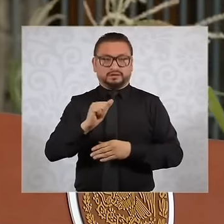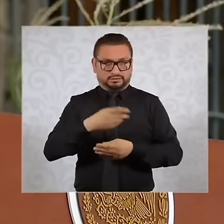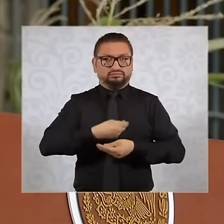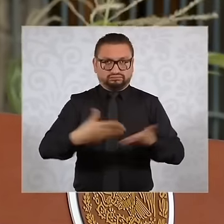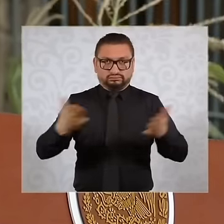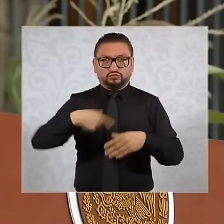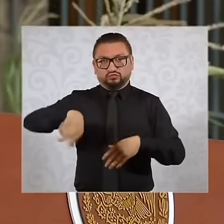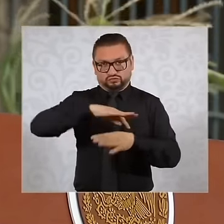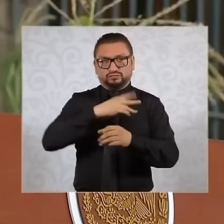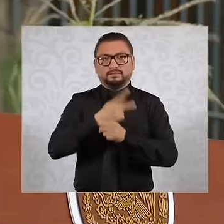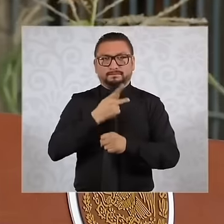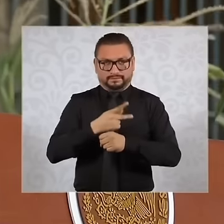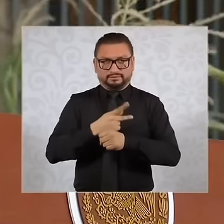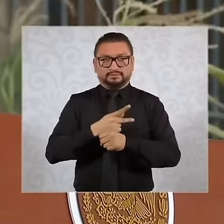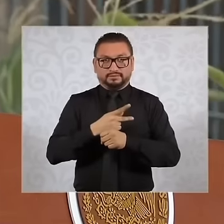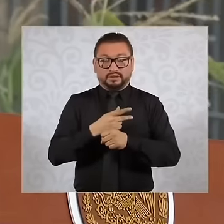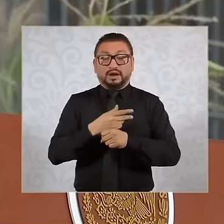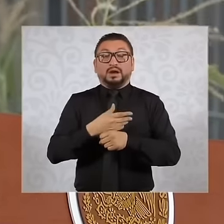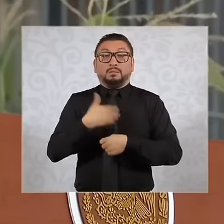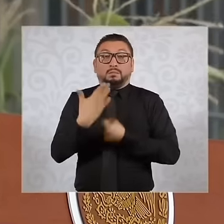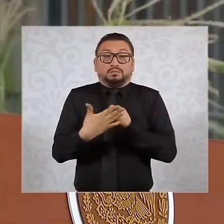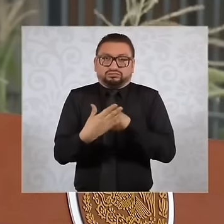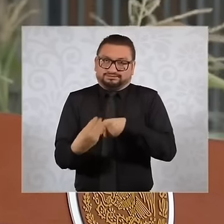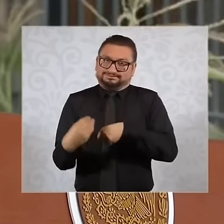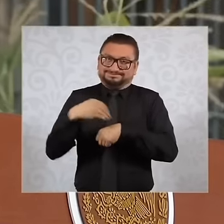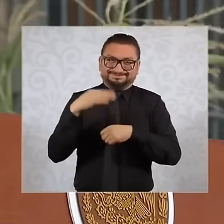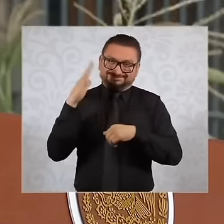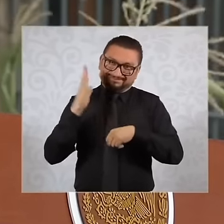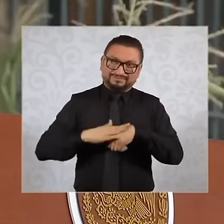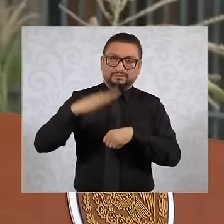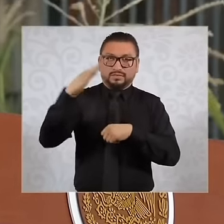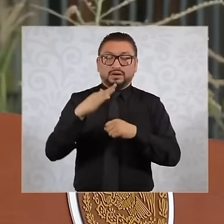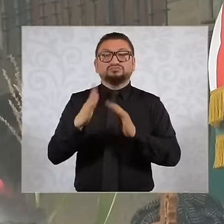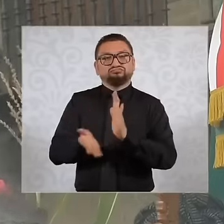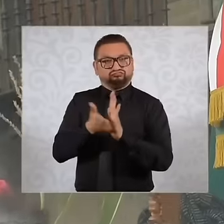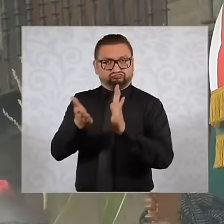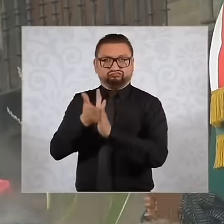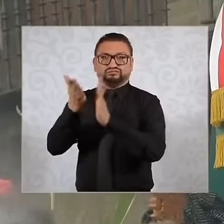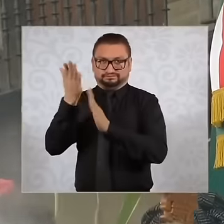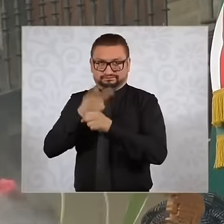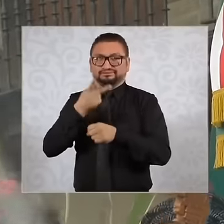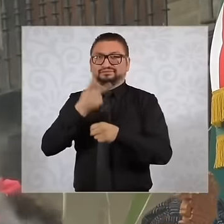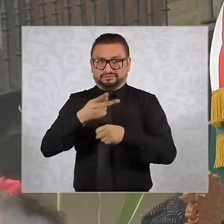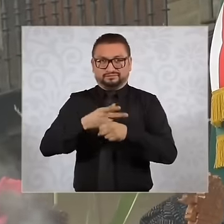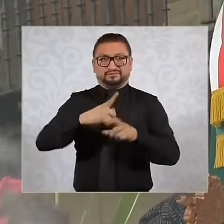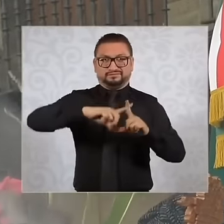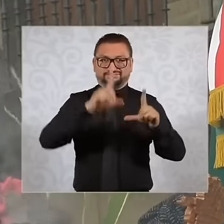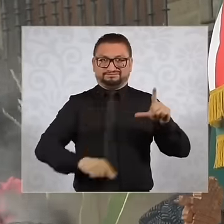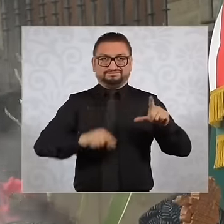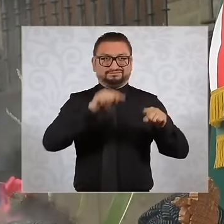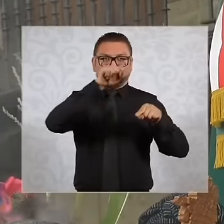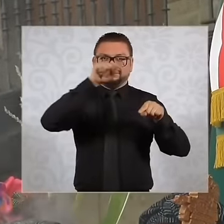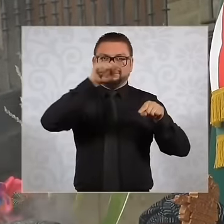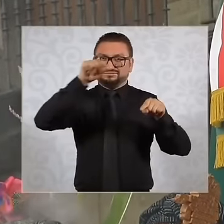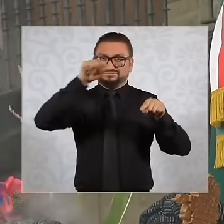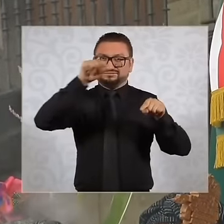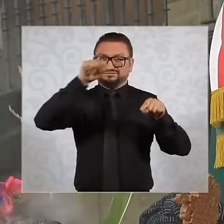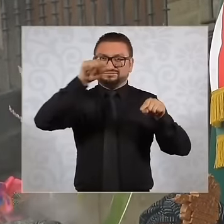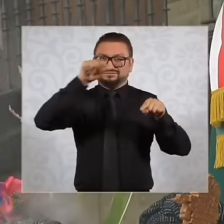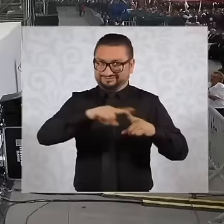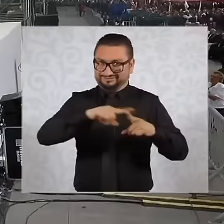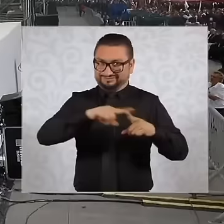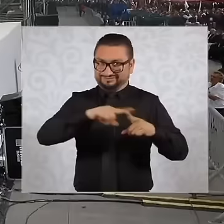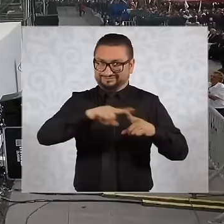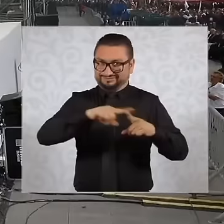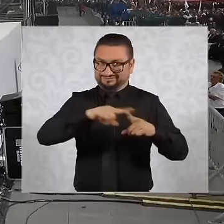de preparatoria, pero vamos a hacer más preparatorias en todo el país. En campaña